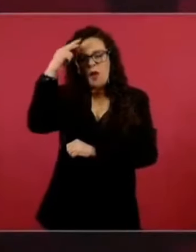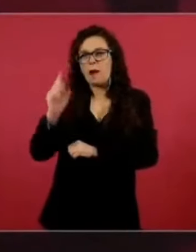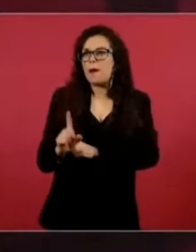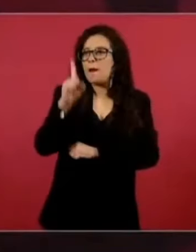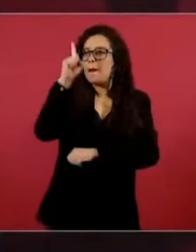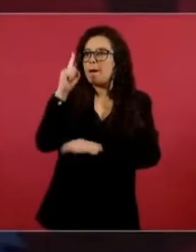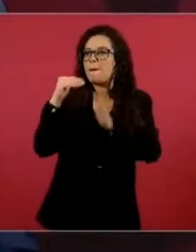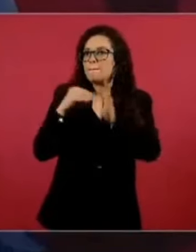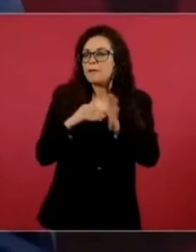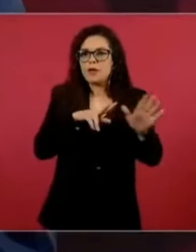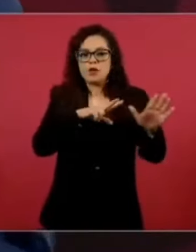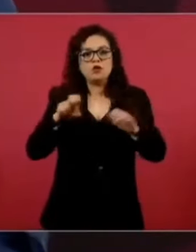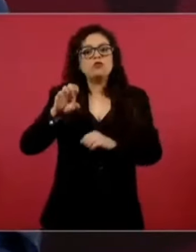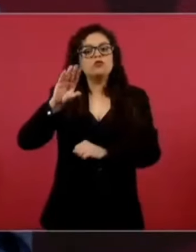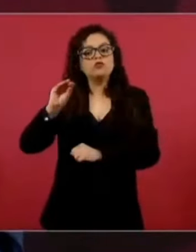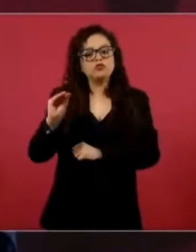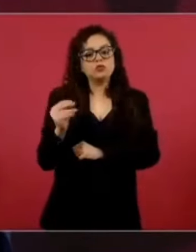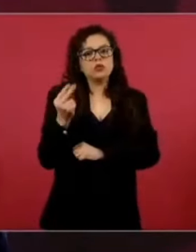1892,